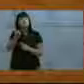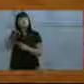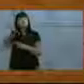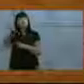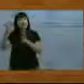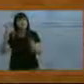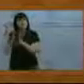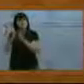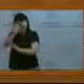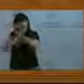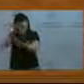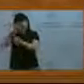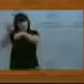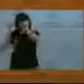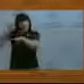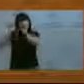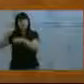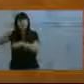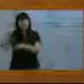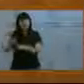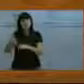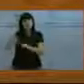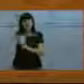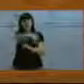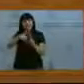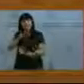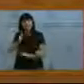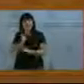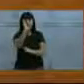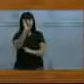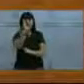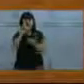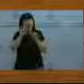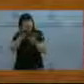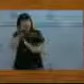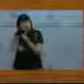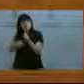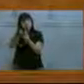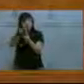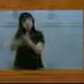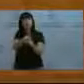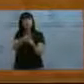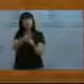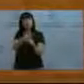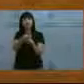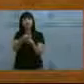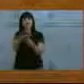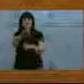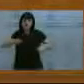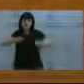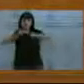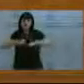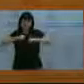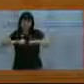perjuicios en la preservación del entorno y el paisaje. A esto habría que sumar el incremento del número de ancianos que, con